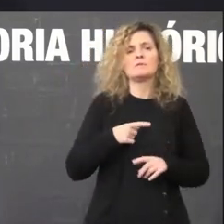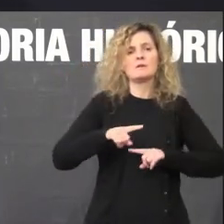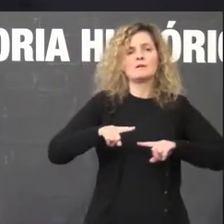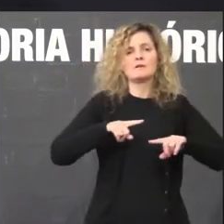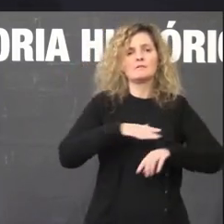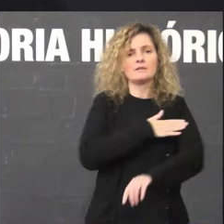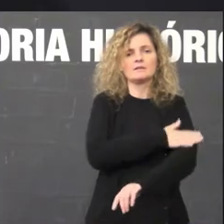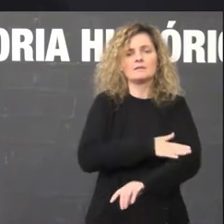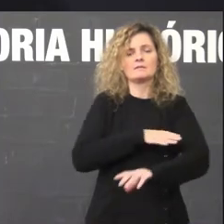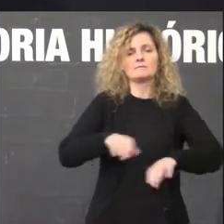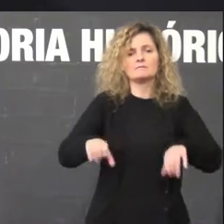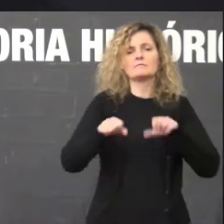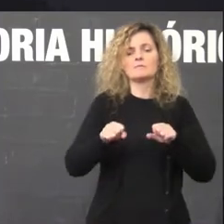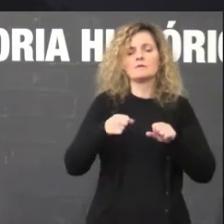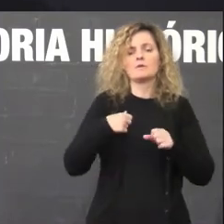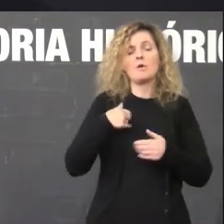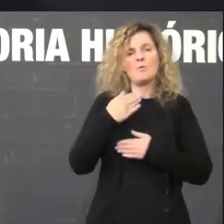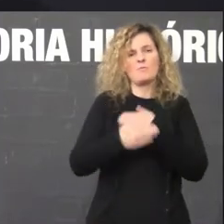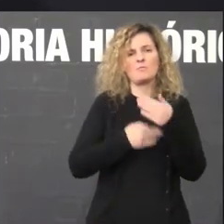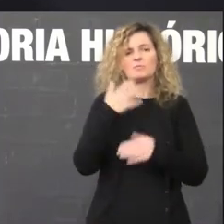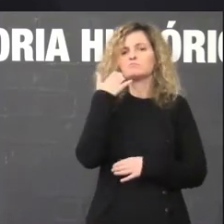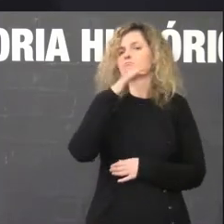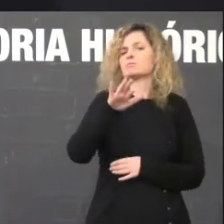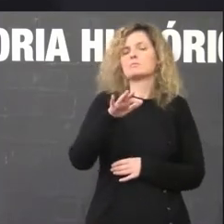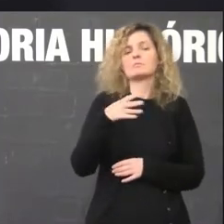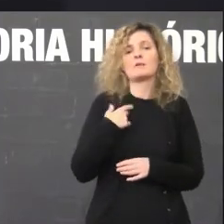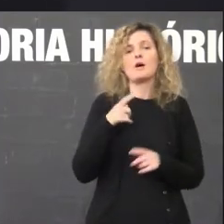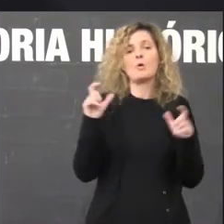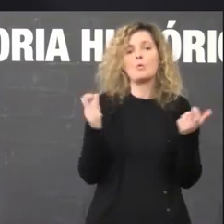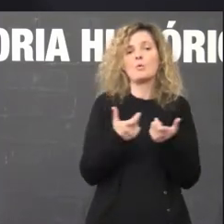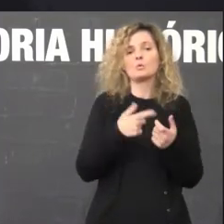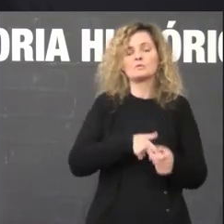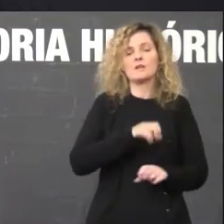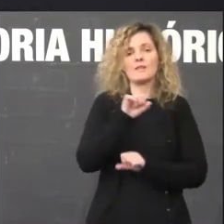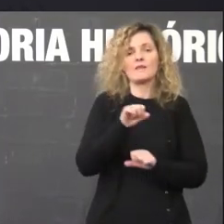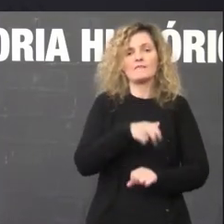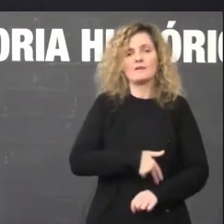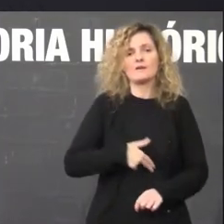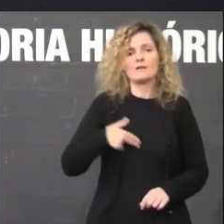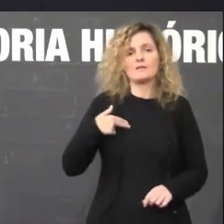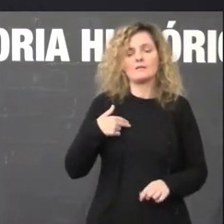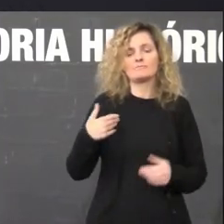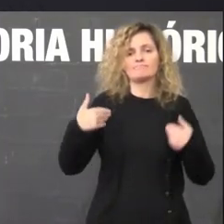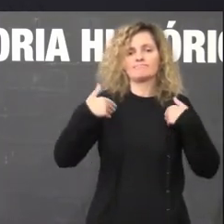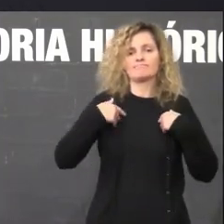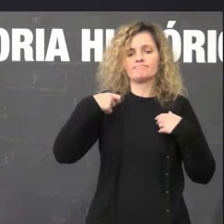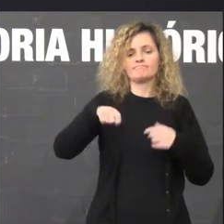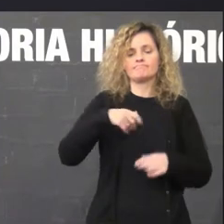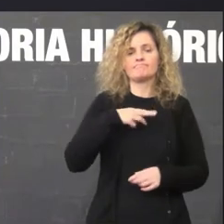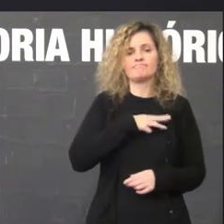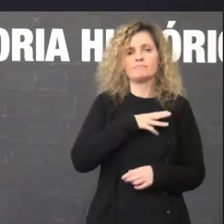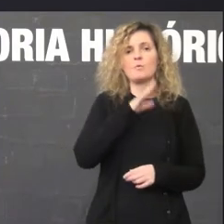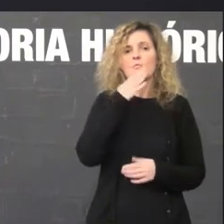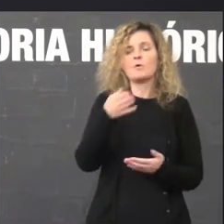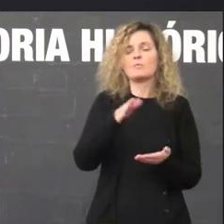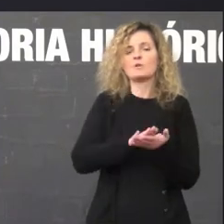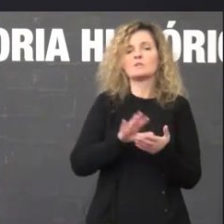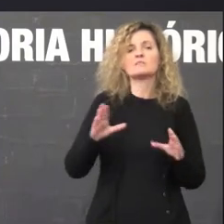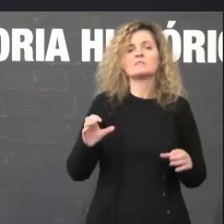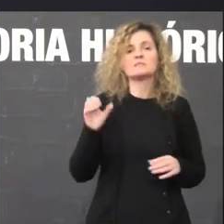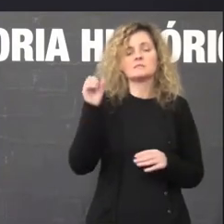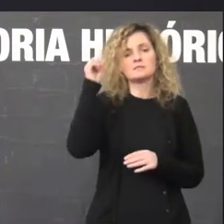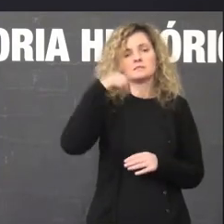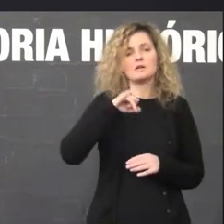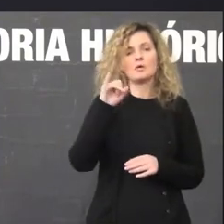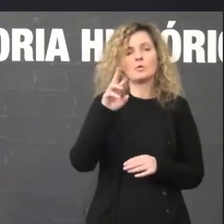Estado, por ese procedimento tan extraño que a Junta de Defensa Nacional que presidía un masón por a morte de Sanjurjo, que era o general